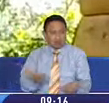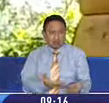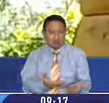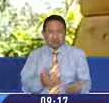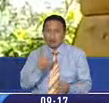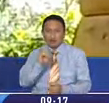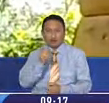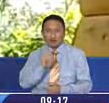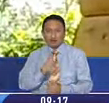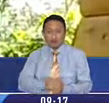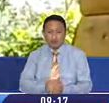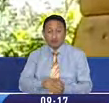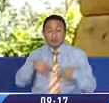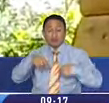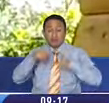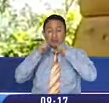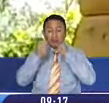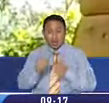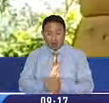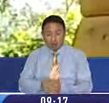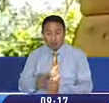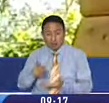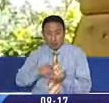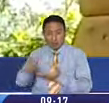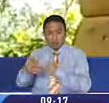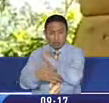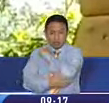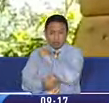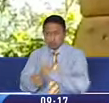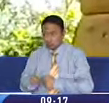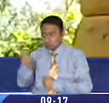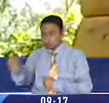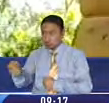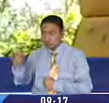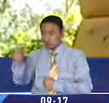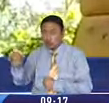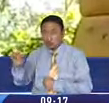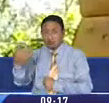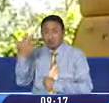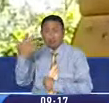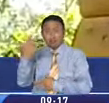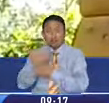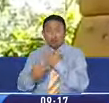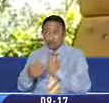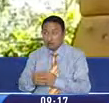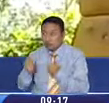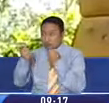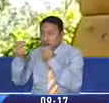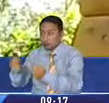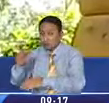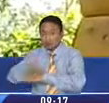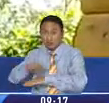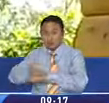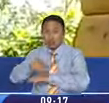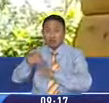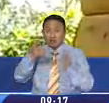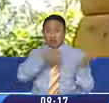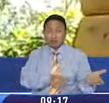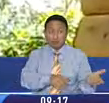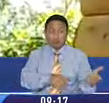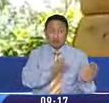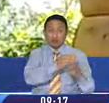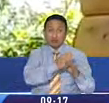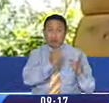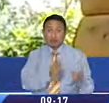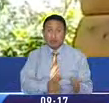al revés. Si una abuela que recibe el bono de la pobreza se tiene que quedar con 5 nietos a causa de la violencia femicida, los